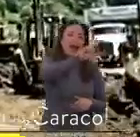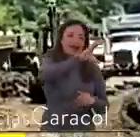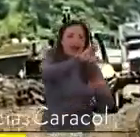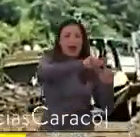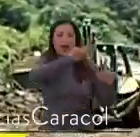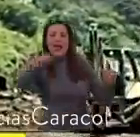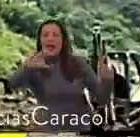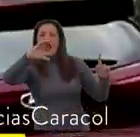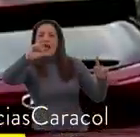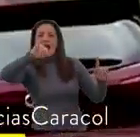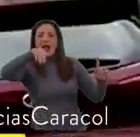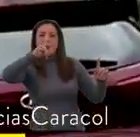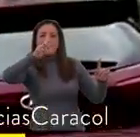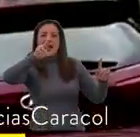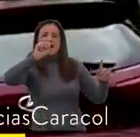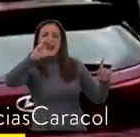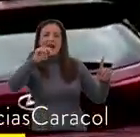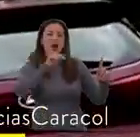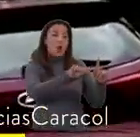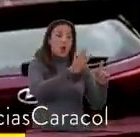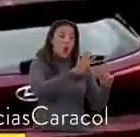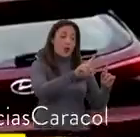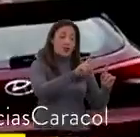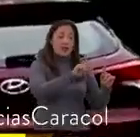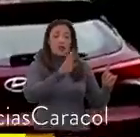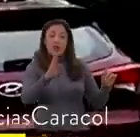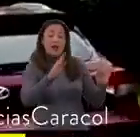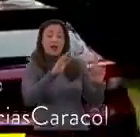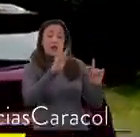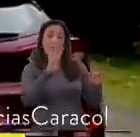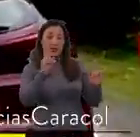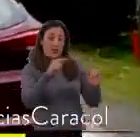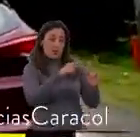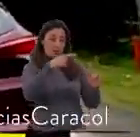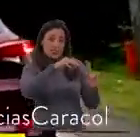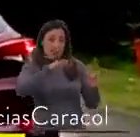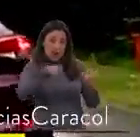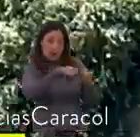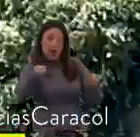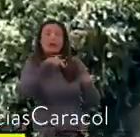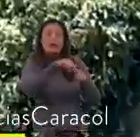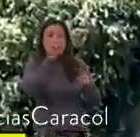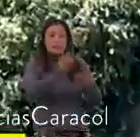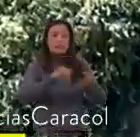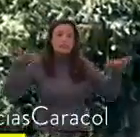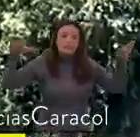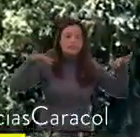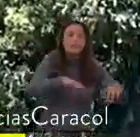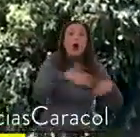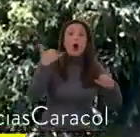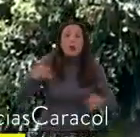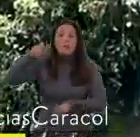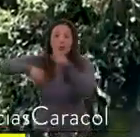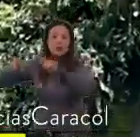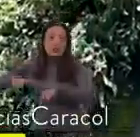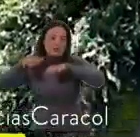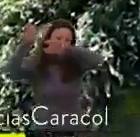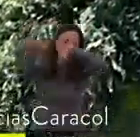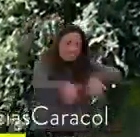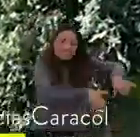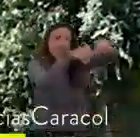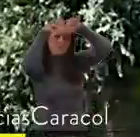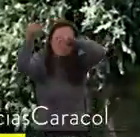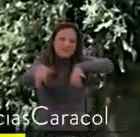36 y 42, provocando cierres temporales. El Instituto Nacional de Vías mantiene personal con maquinaria para levantar los